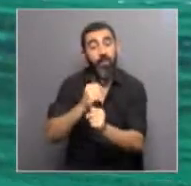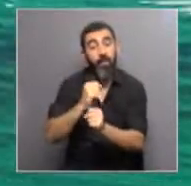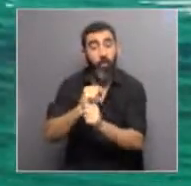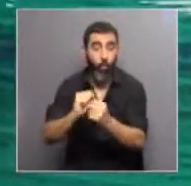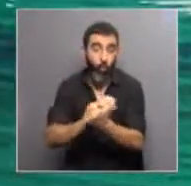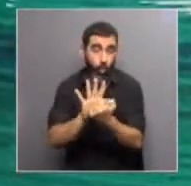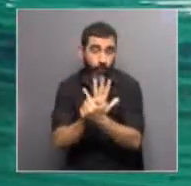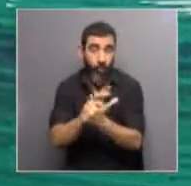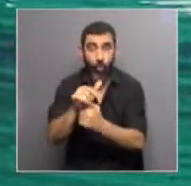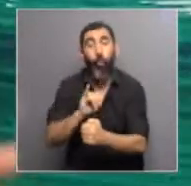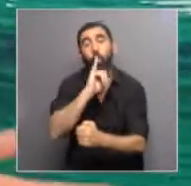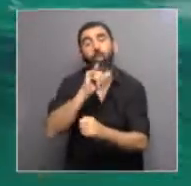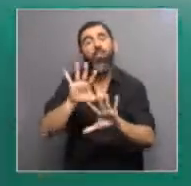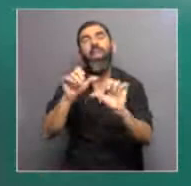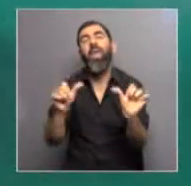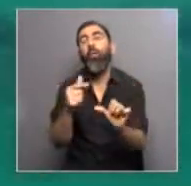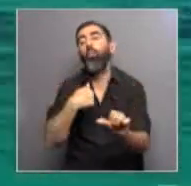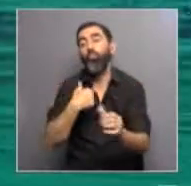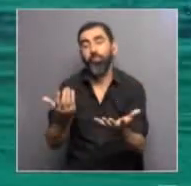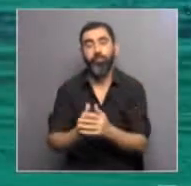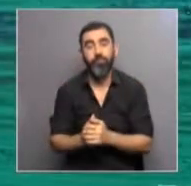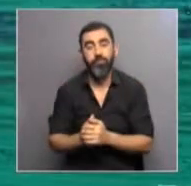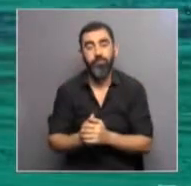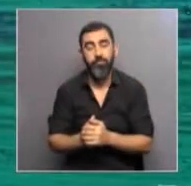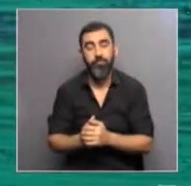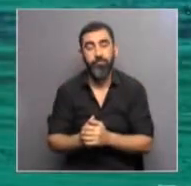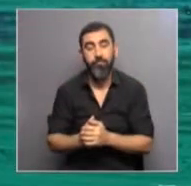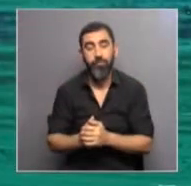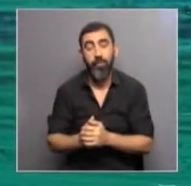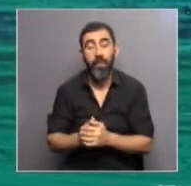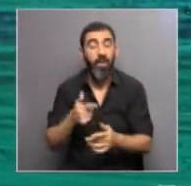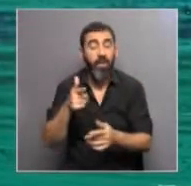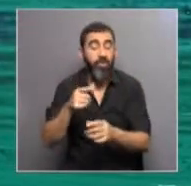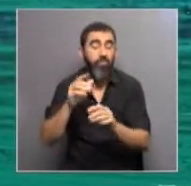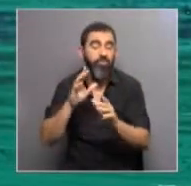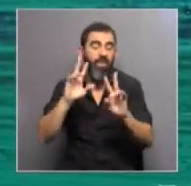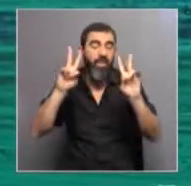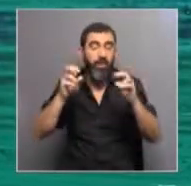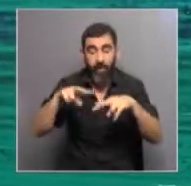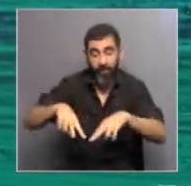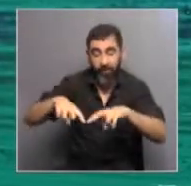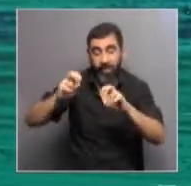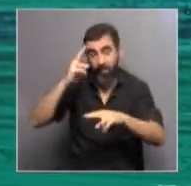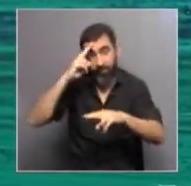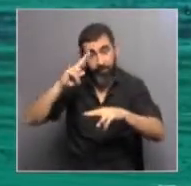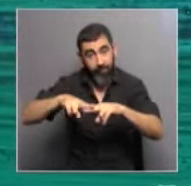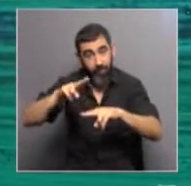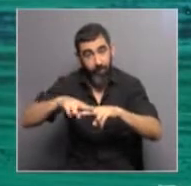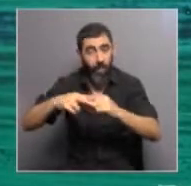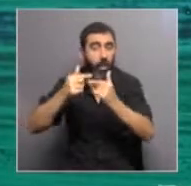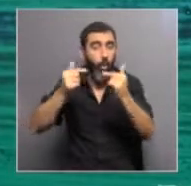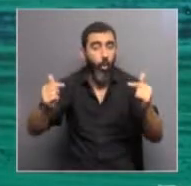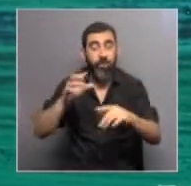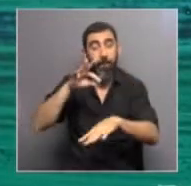coronavirus. Y hoy les voy a contar qué es lo que hago. Es básicamente una disciplina que trata de investigar las enfermedades o cosas que tengan que ver